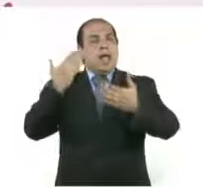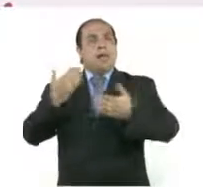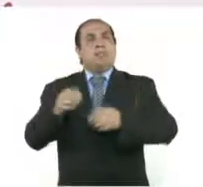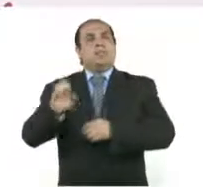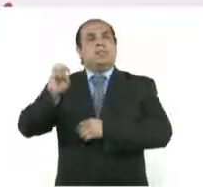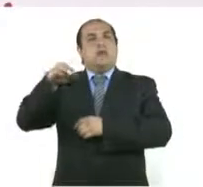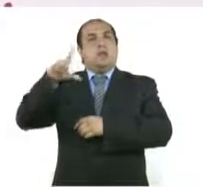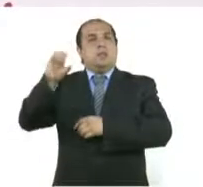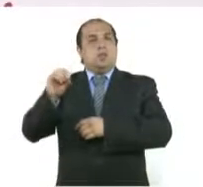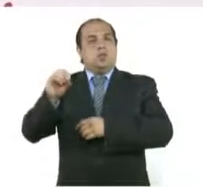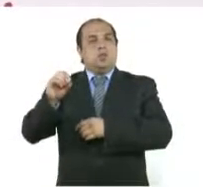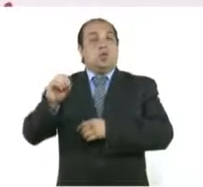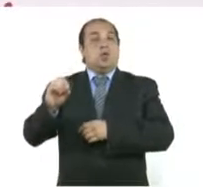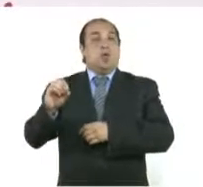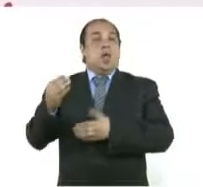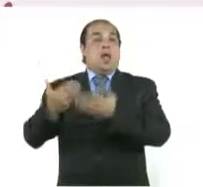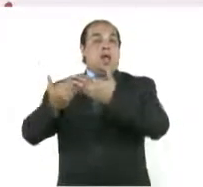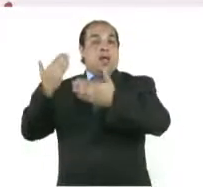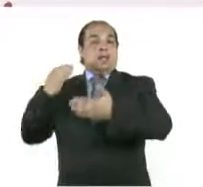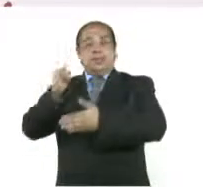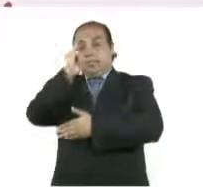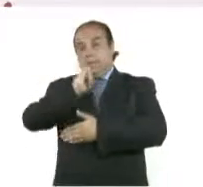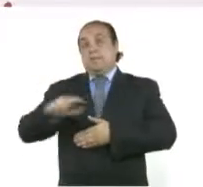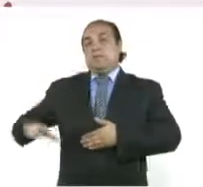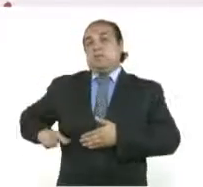gobierno. A ver, levanten la mano.